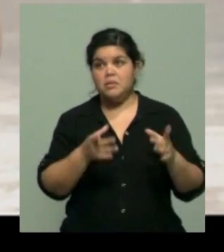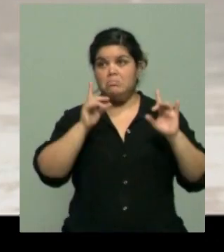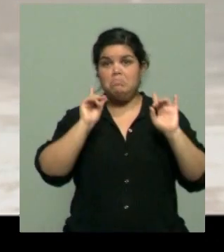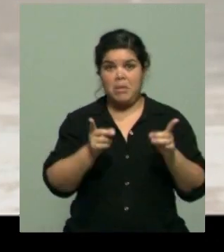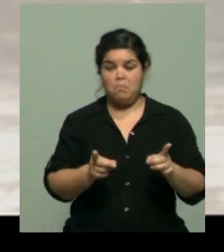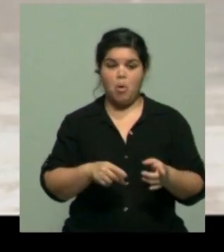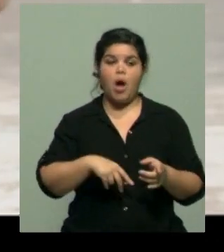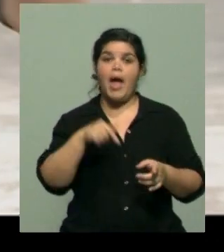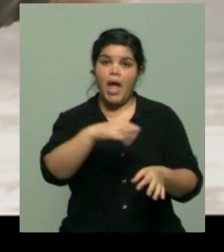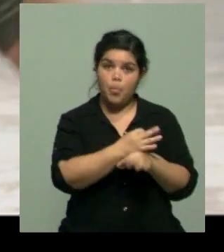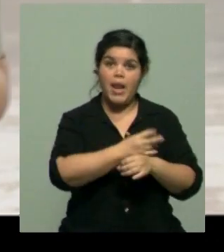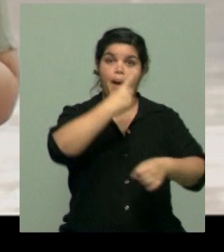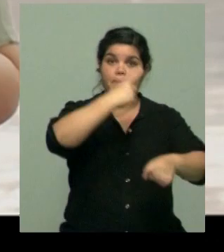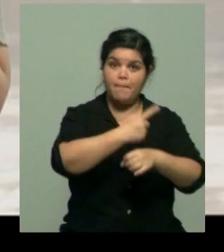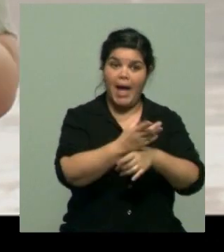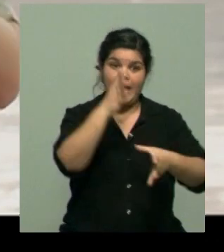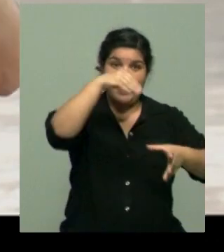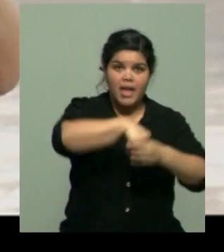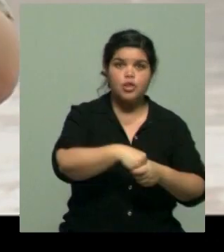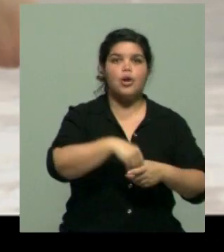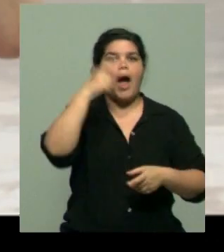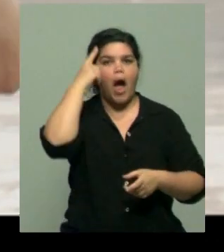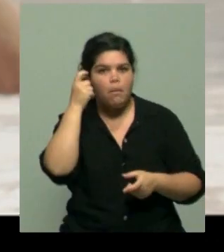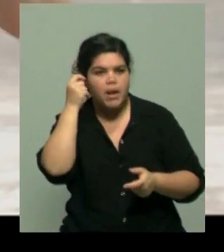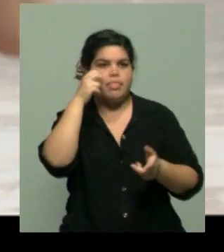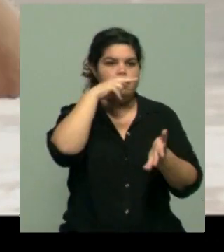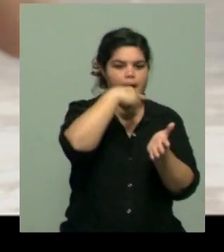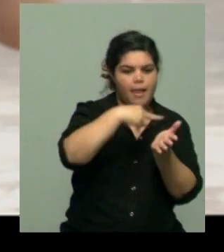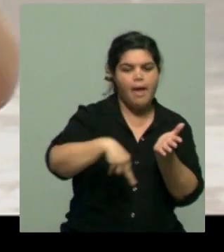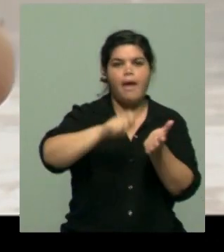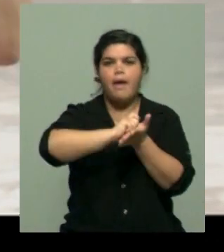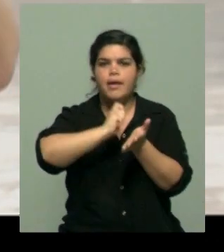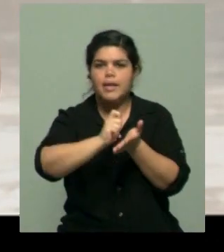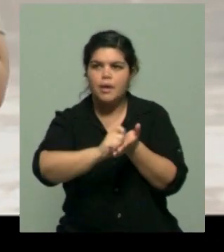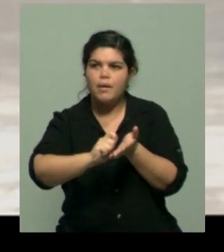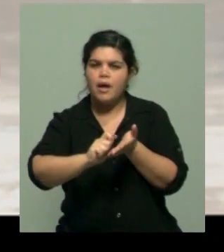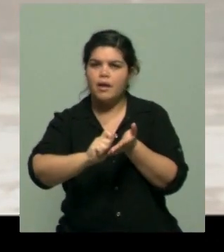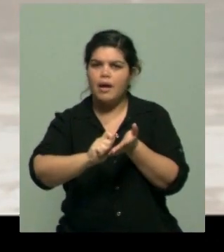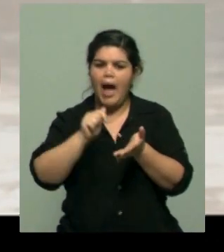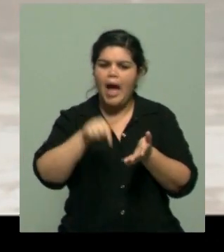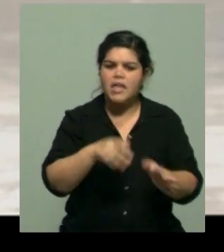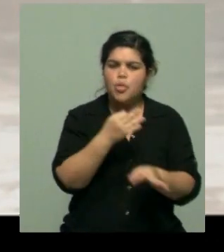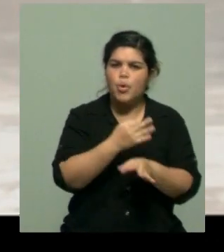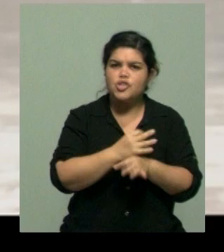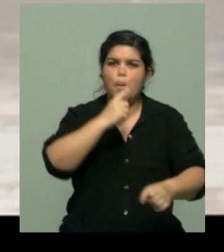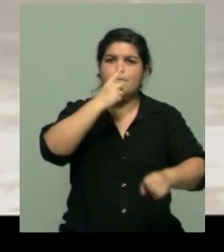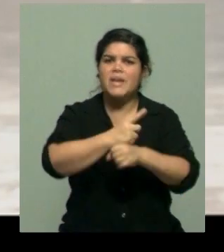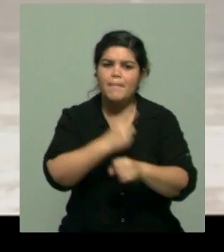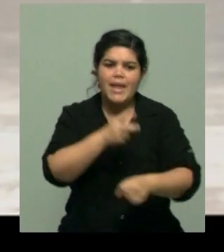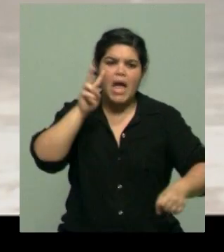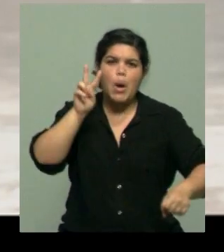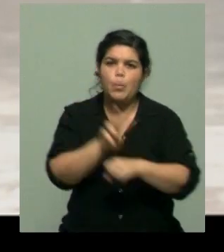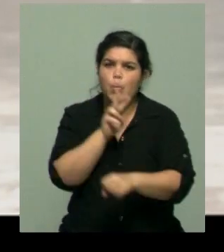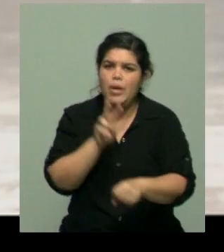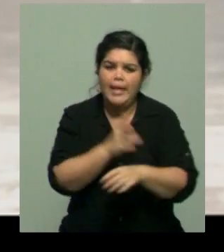aprender a leer y aprender a escribir. Pero ¿por qué es importante cuidar la educación primaria en nuestro país? Porque es la